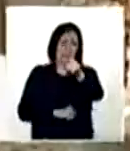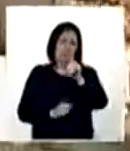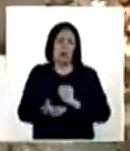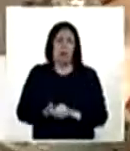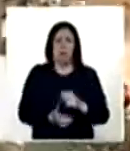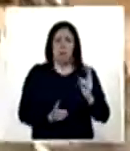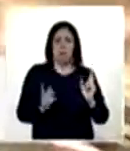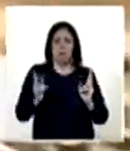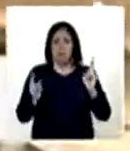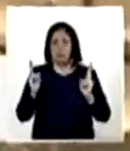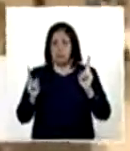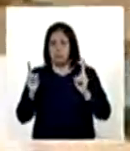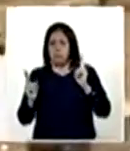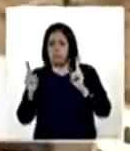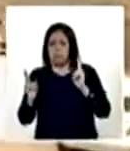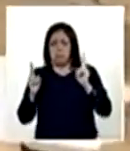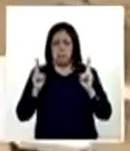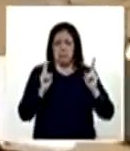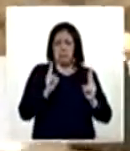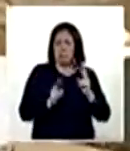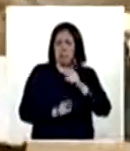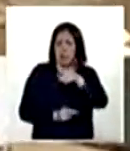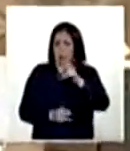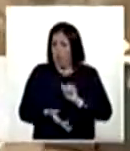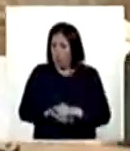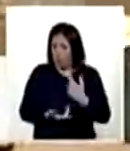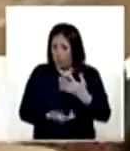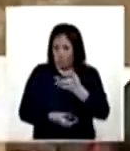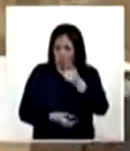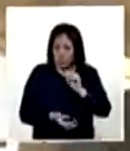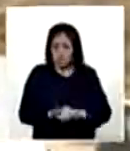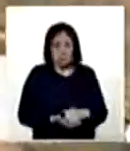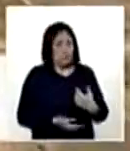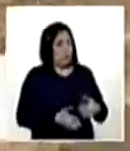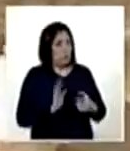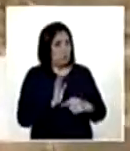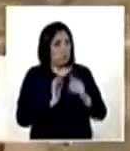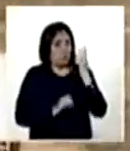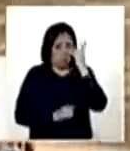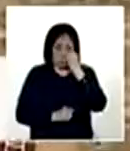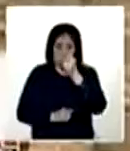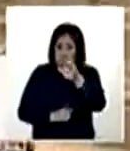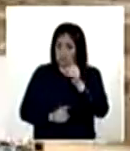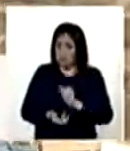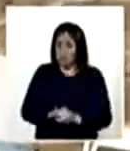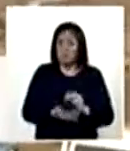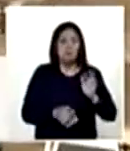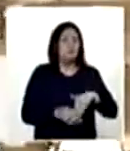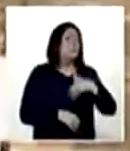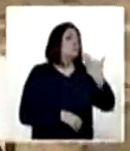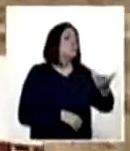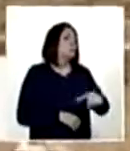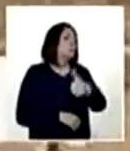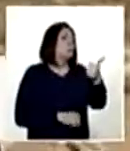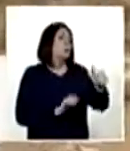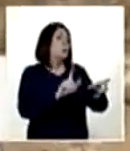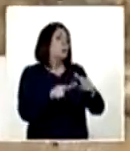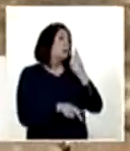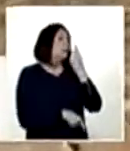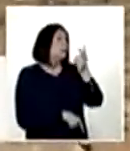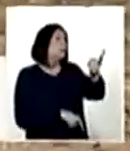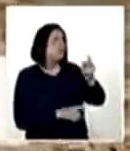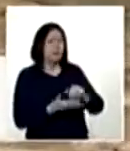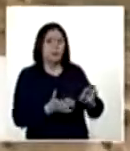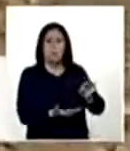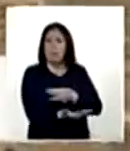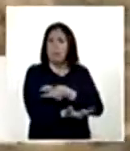tijeras que nos han dado un espectáculo danzantes impresionante, de muy bello, Luego estábamos viendo también grupos de